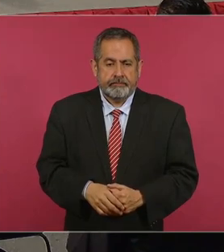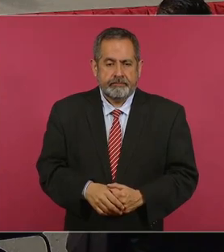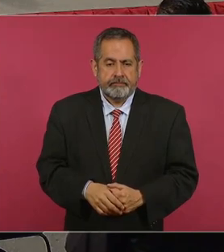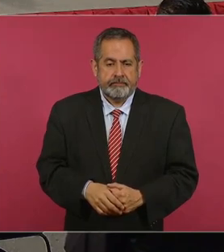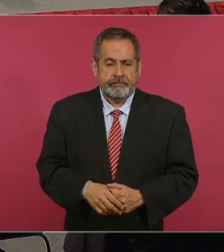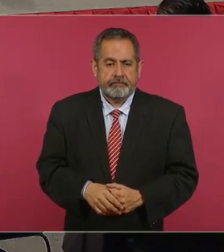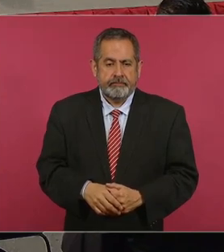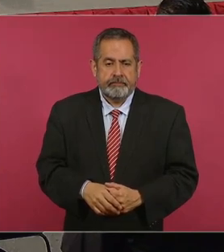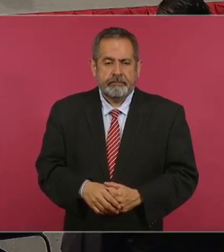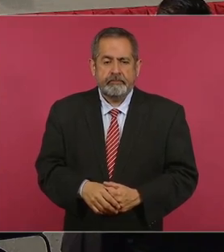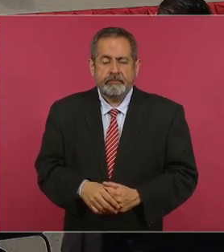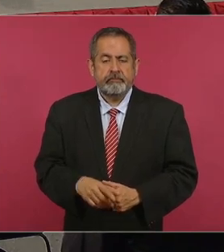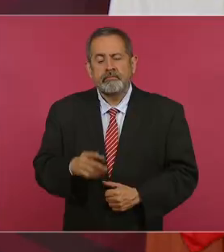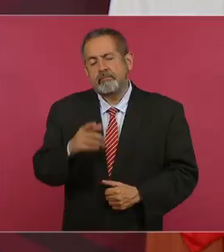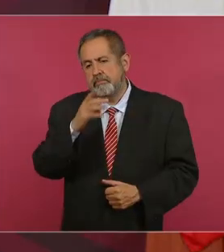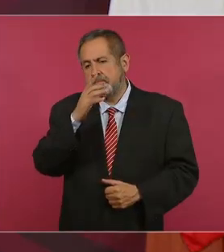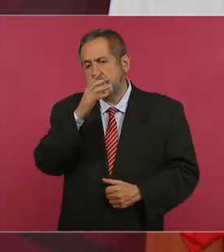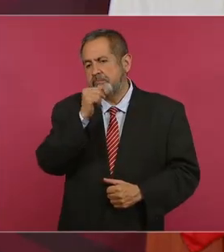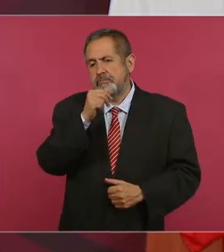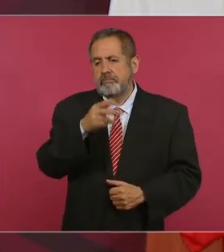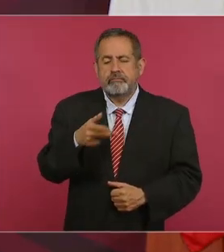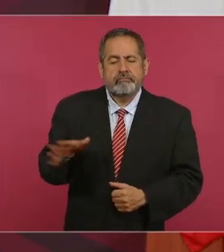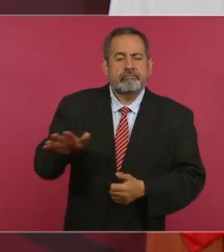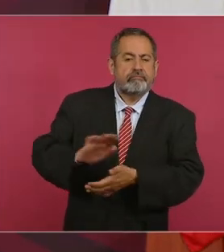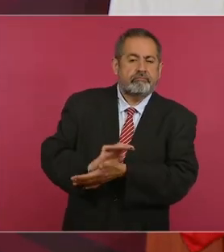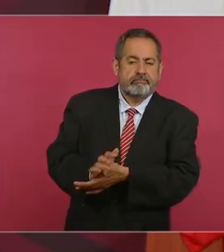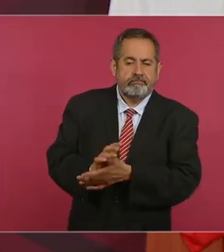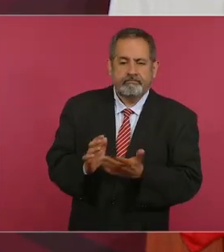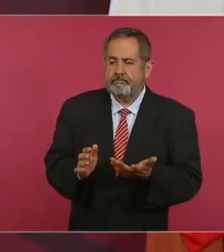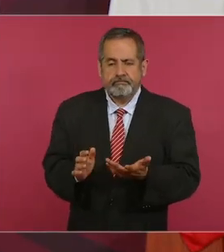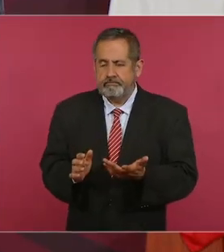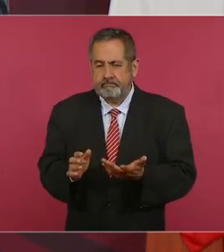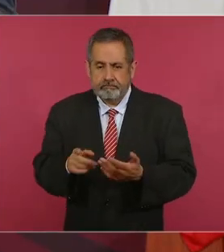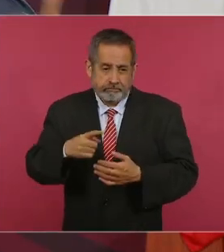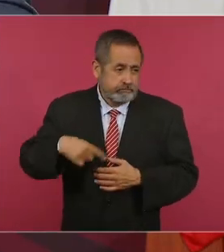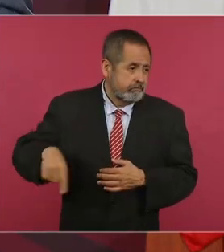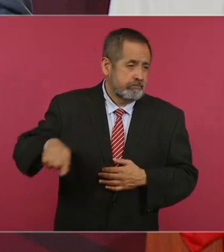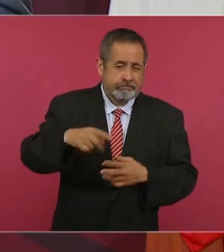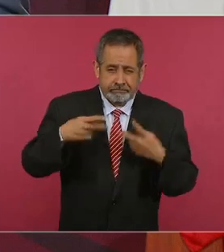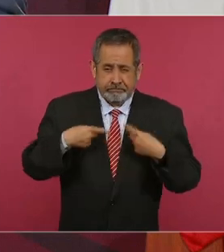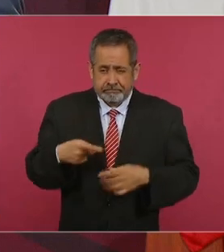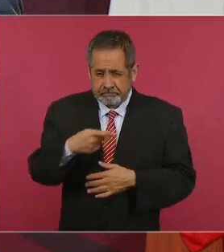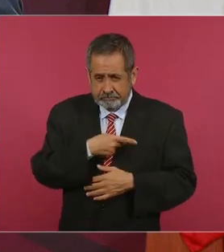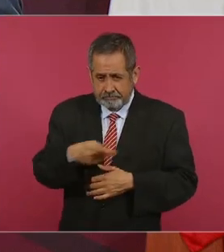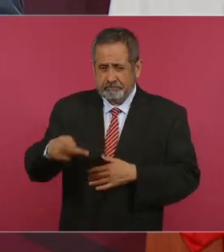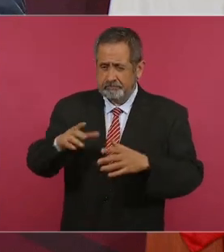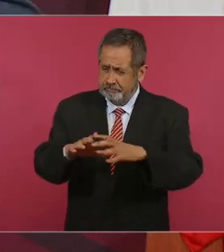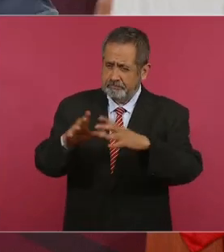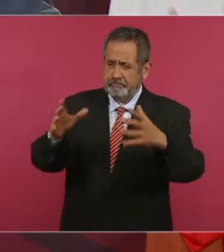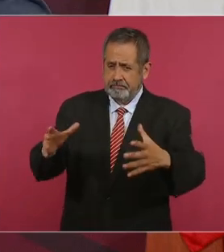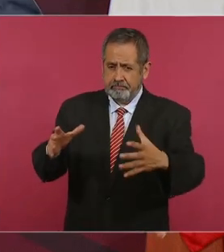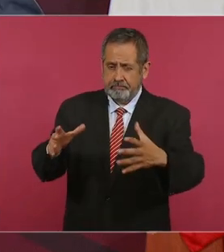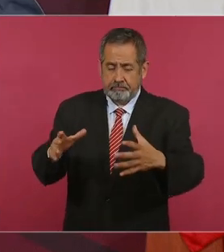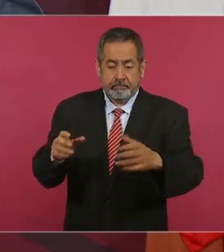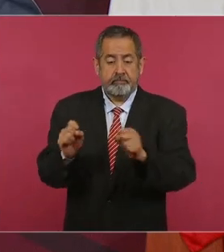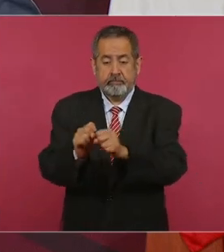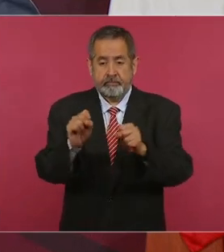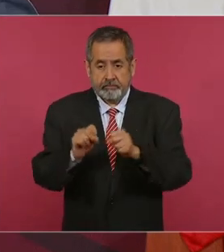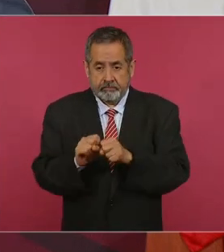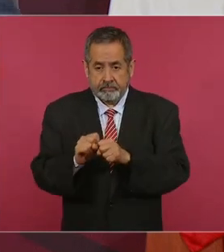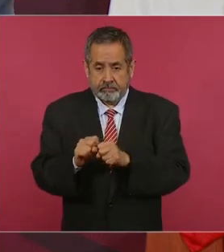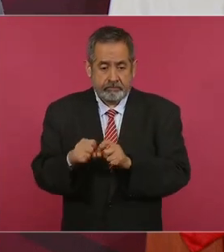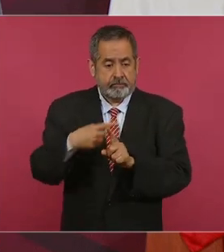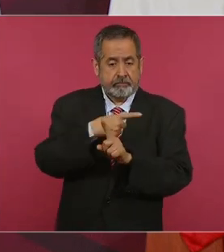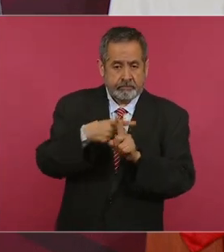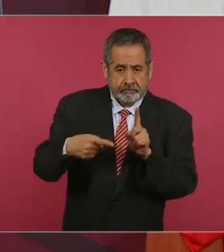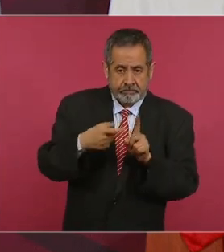pues es muy discriminatorio donde hay tanta pobreza que en un salón de clase la mitad tenga la